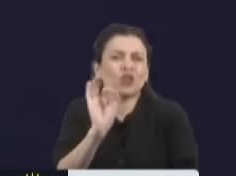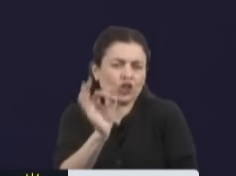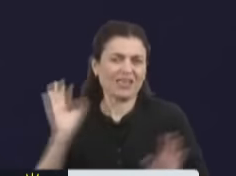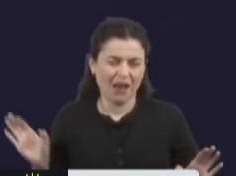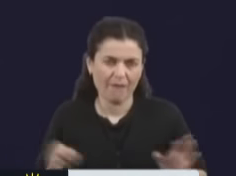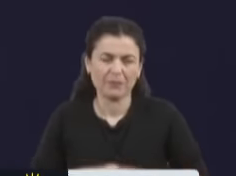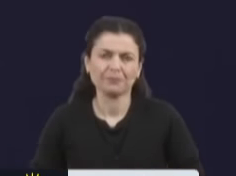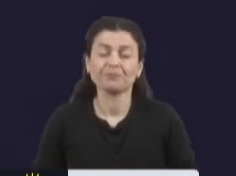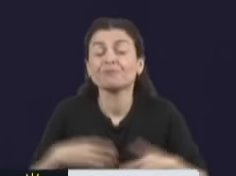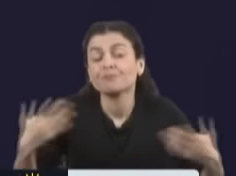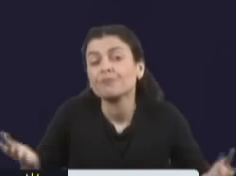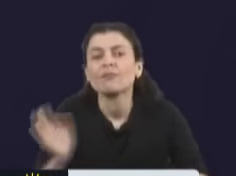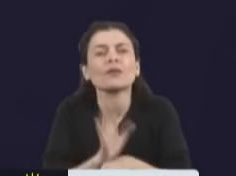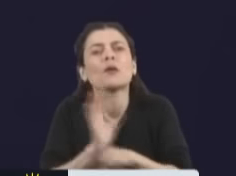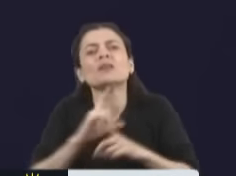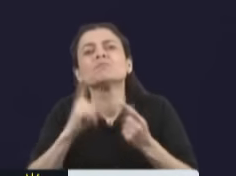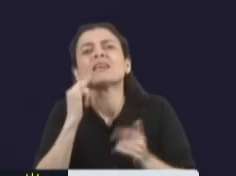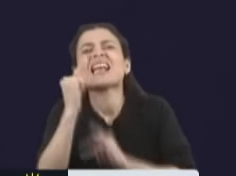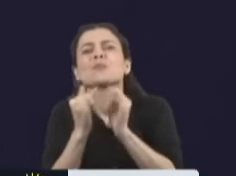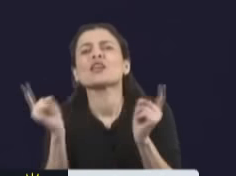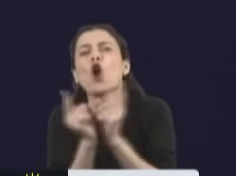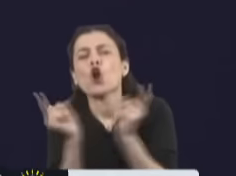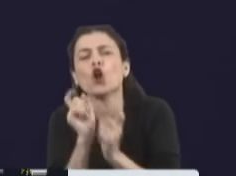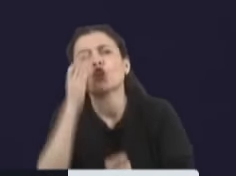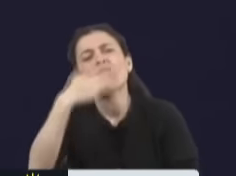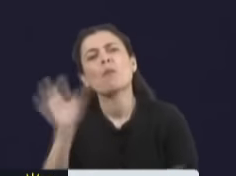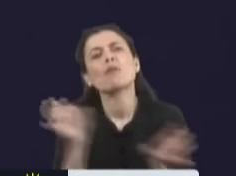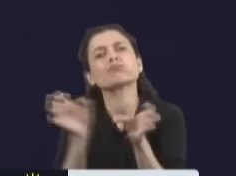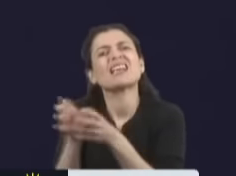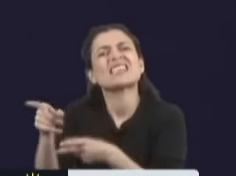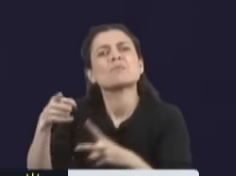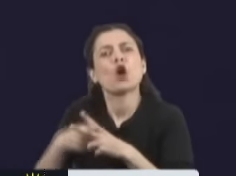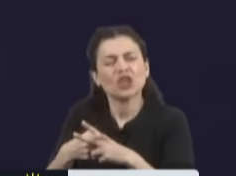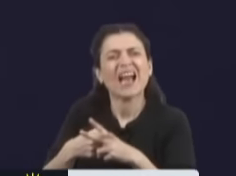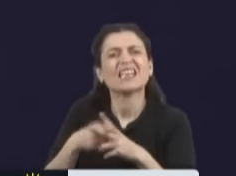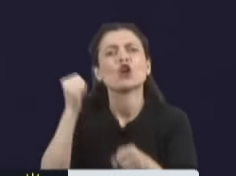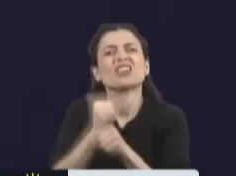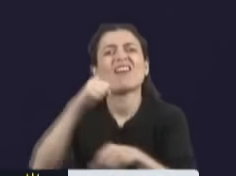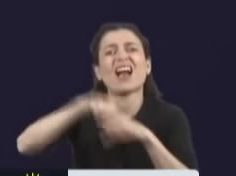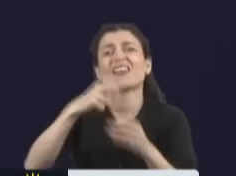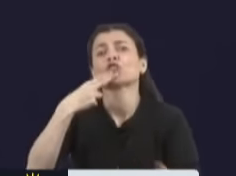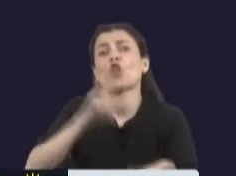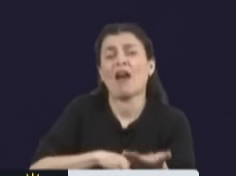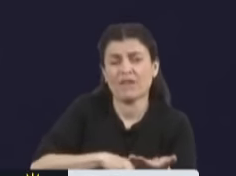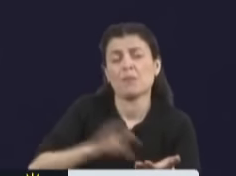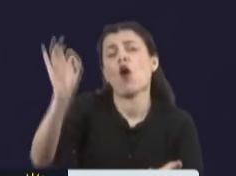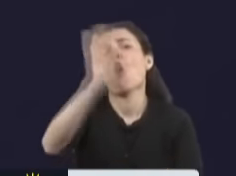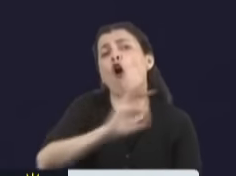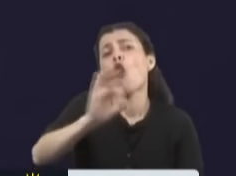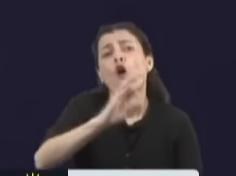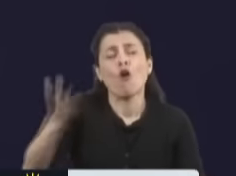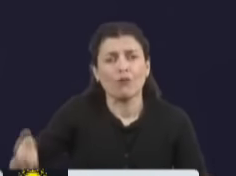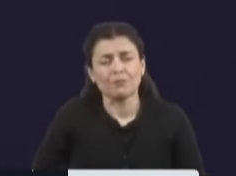una leve introducción los equipos técnicos tanto de afip y y comandados